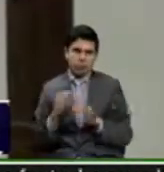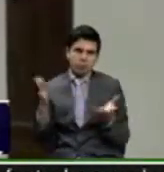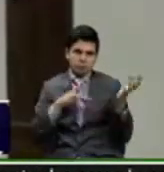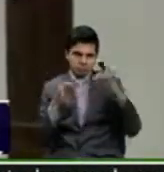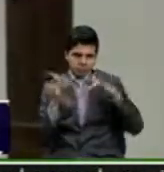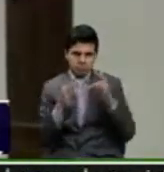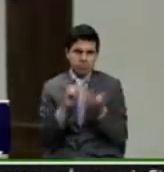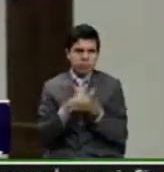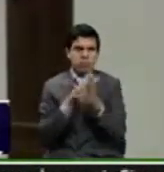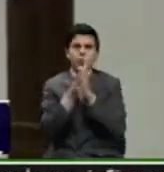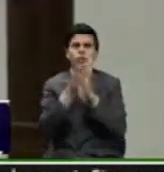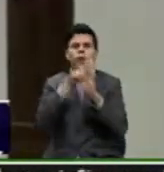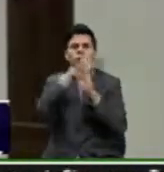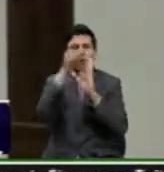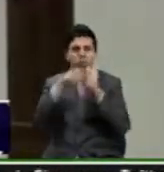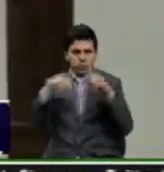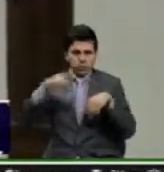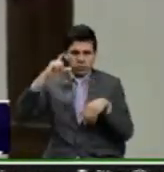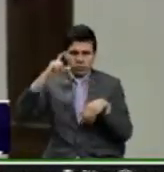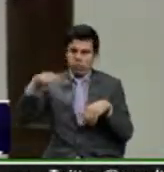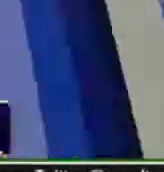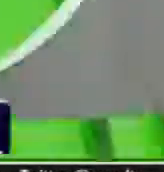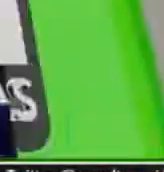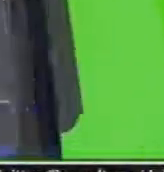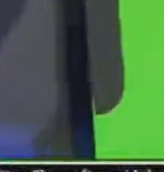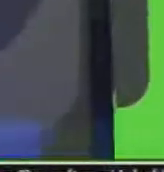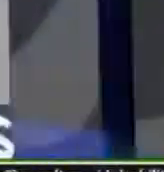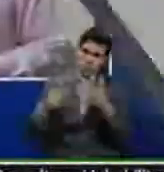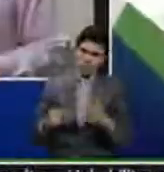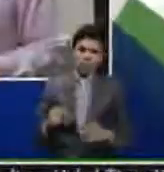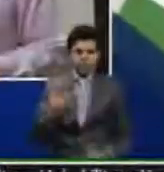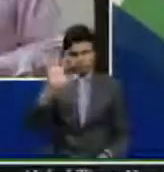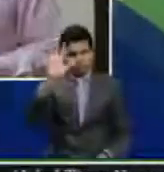toda la información que tenemos desde la ciudad de Cúcuta. Continúen ustedes con más Oriente Noticias. Muy buenas tardes.